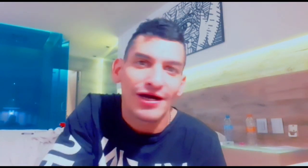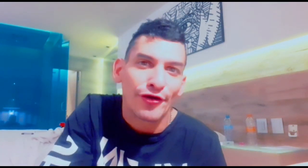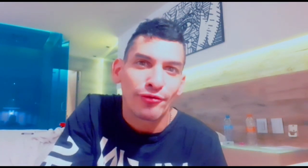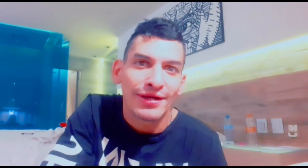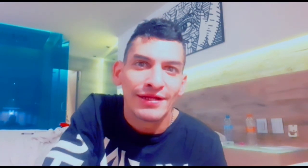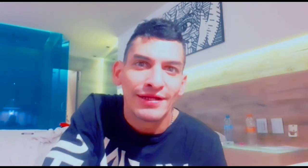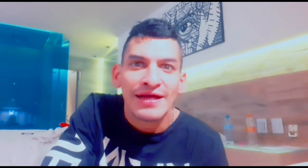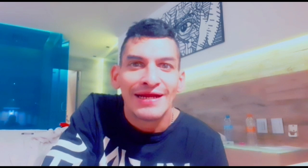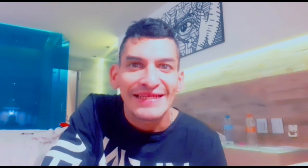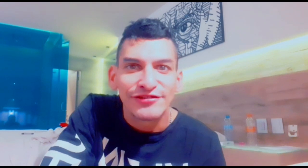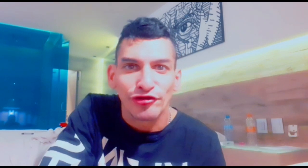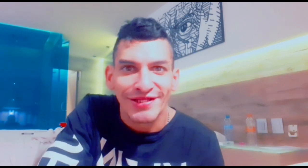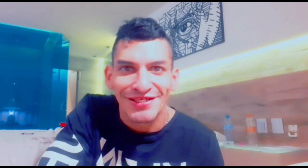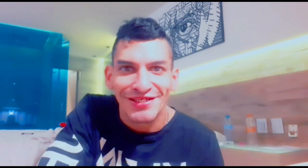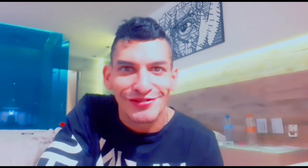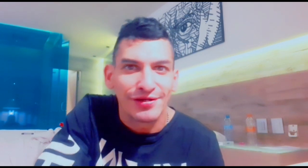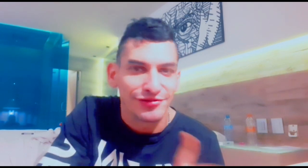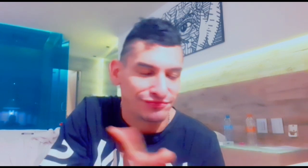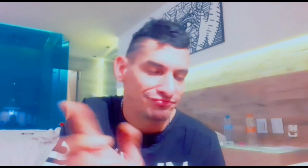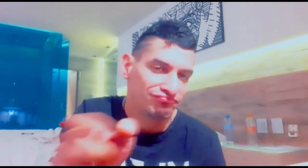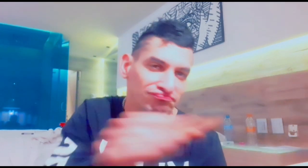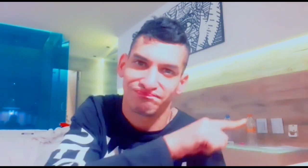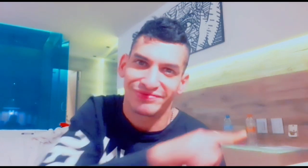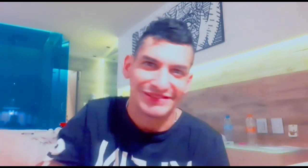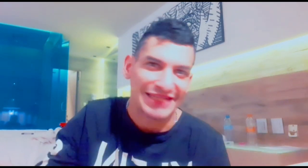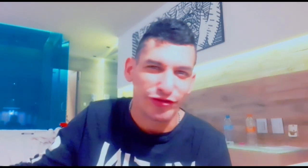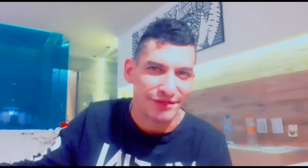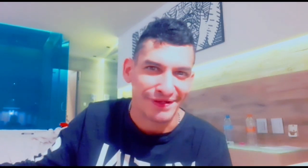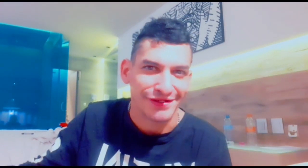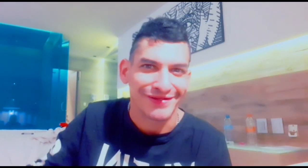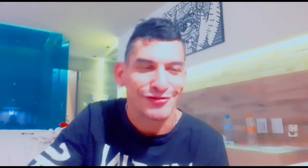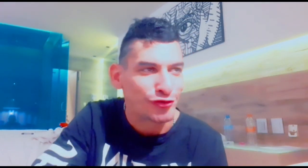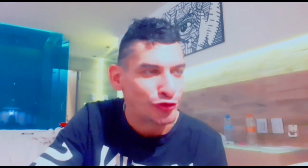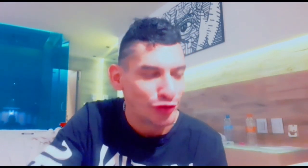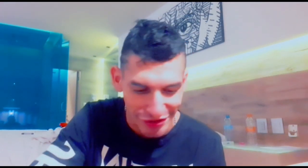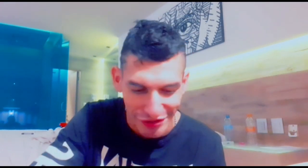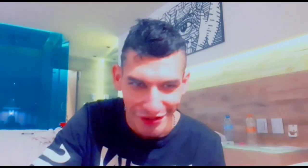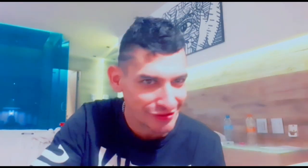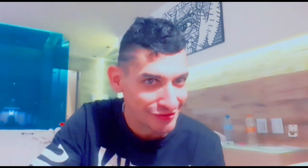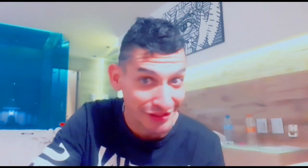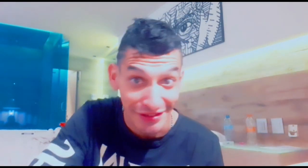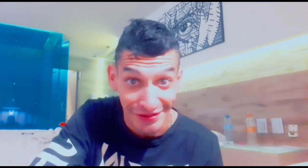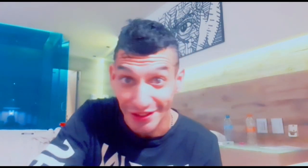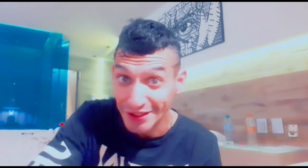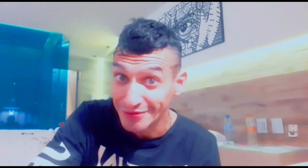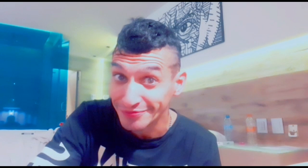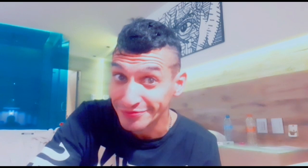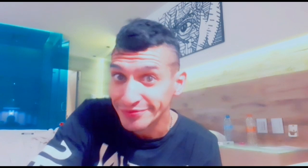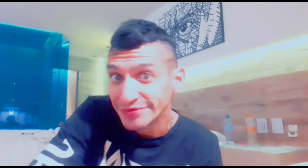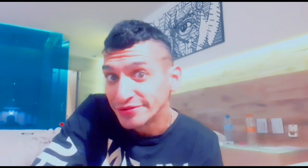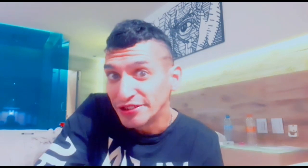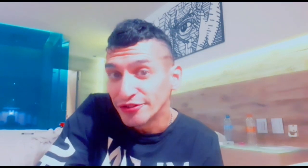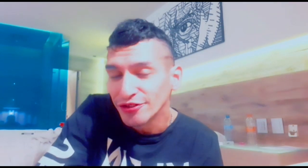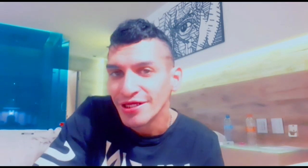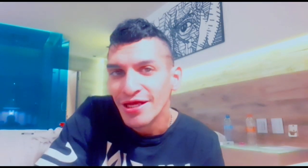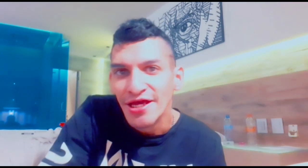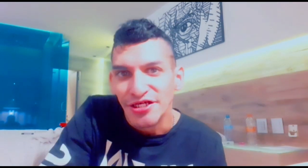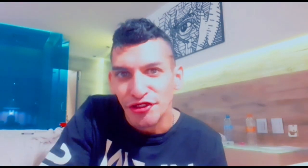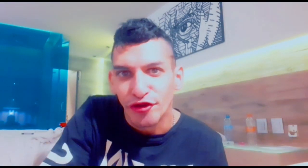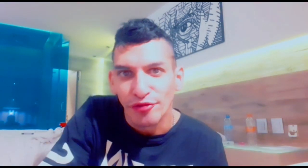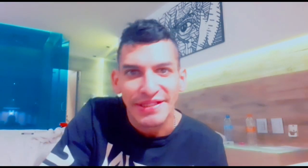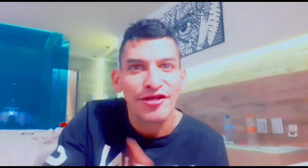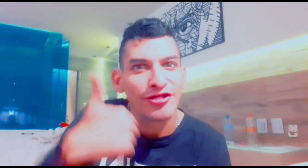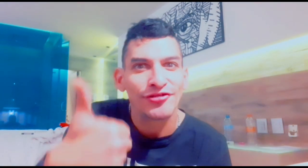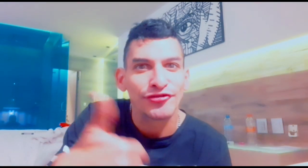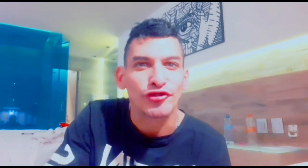LNSS o arroba las noticias short en todas partes, Twitter, Instagram, TikTok